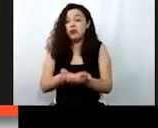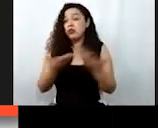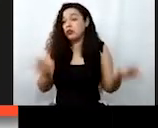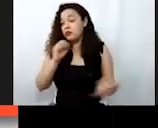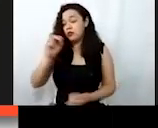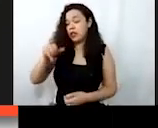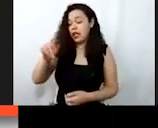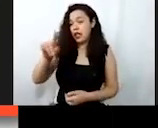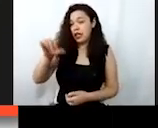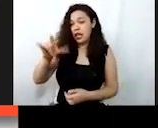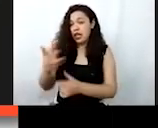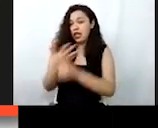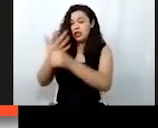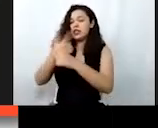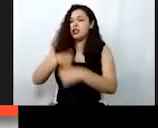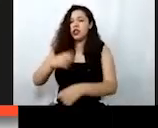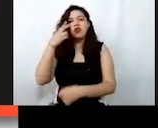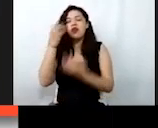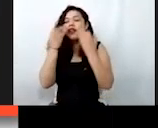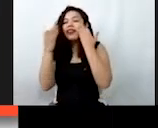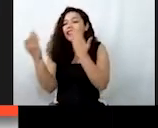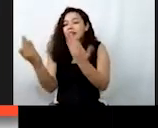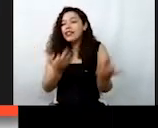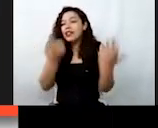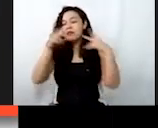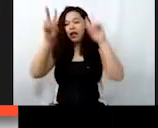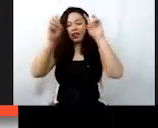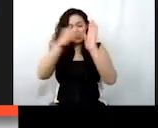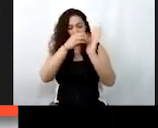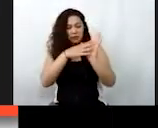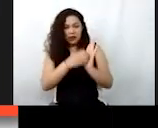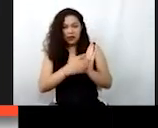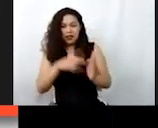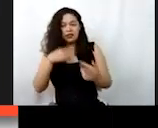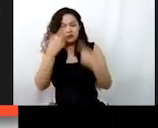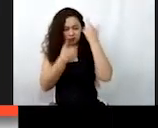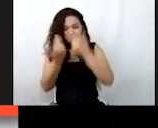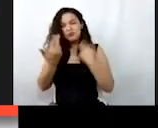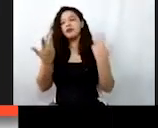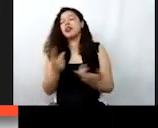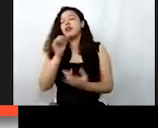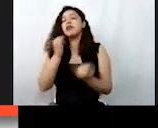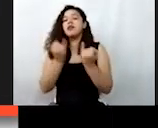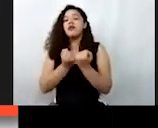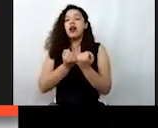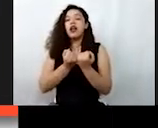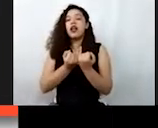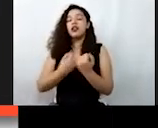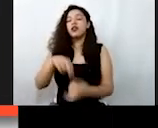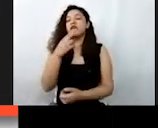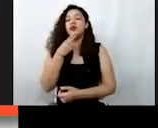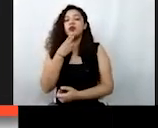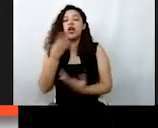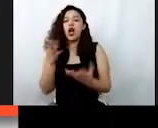Natalia, así como yo lo he visto al recorrer este tema de la Agenda 2030, también se apela mucho a que la utilicemos como